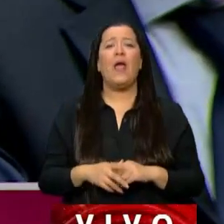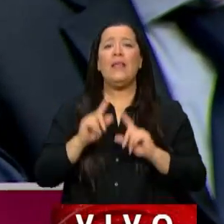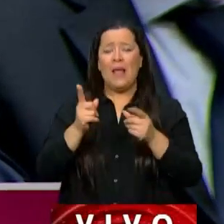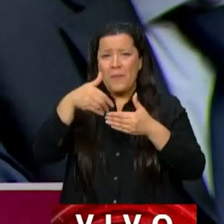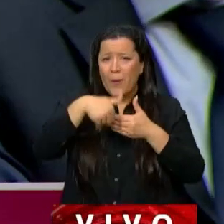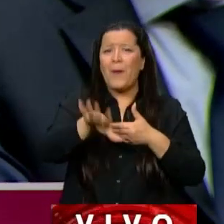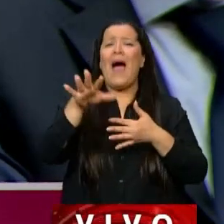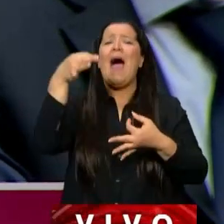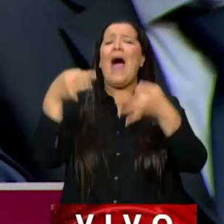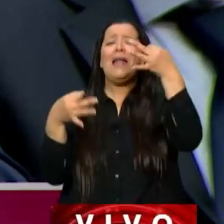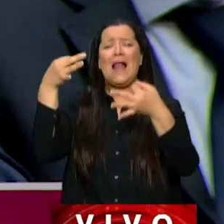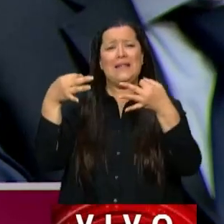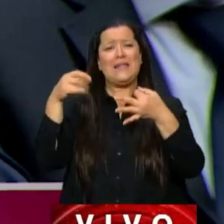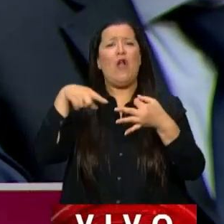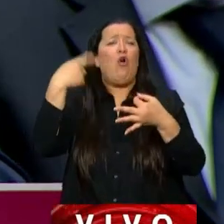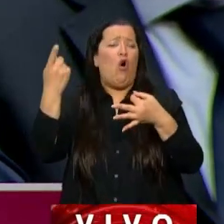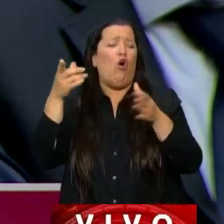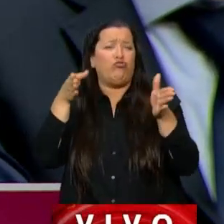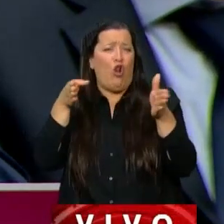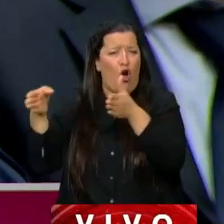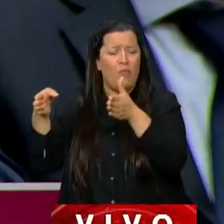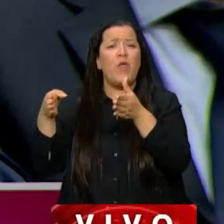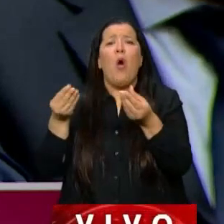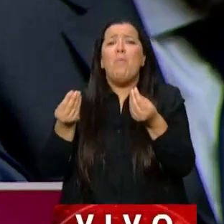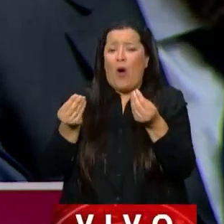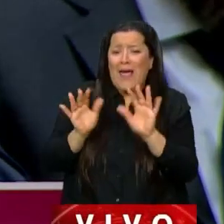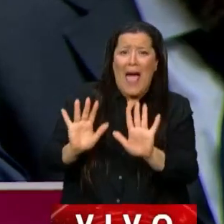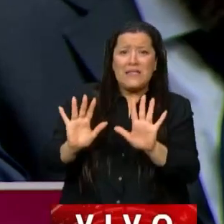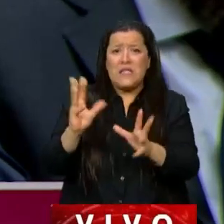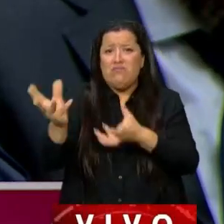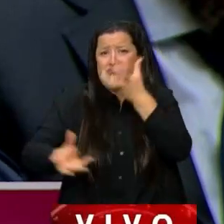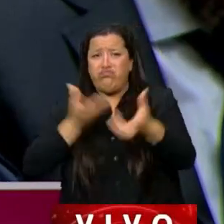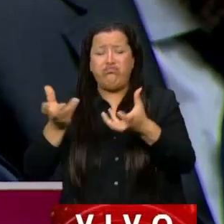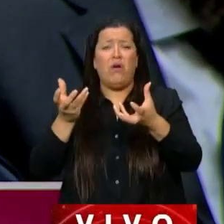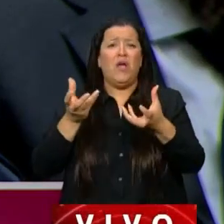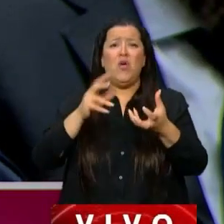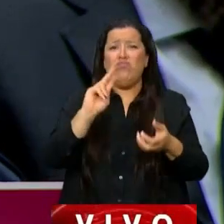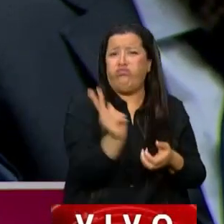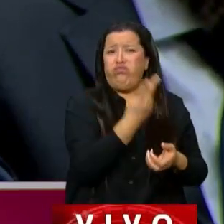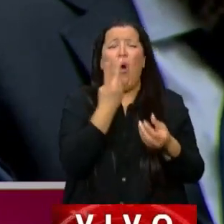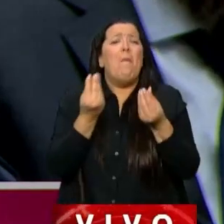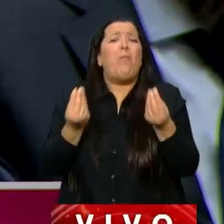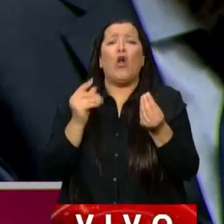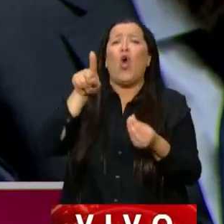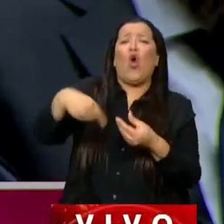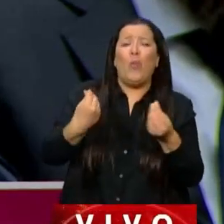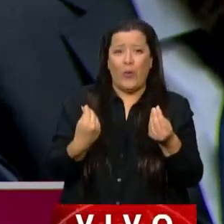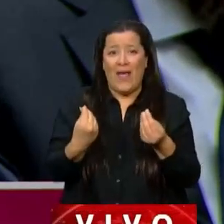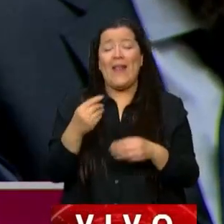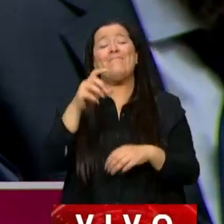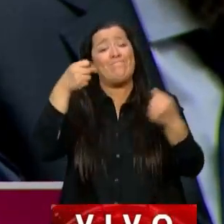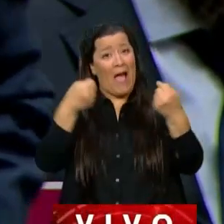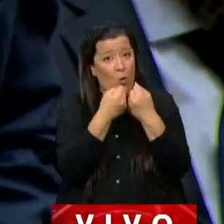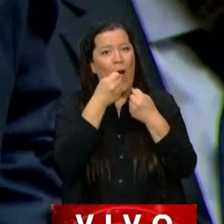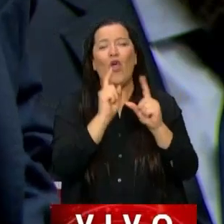analizar desde otra dimensión, ¿por qué pasan estas cosas? Fíjense, y acá voy a coincidir con la